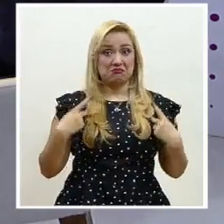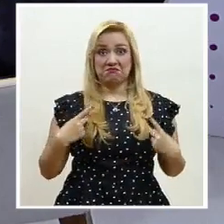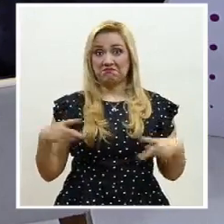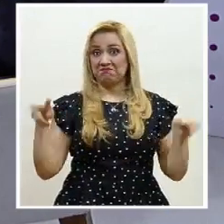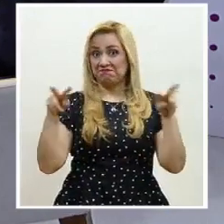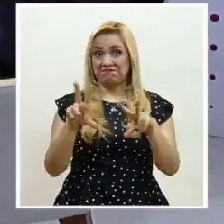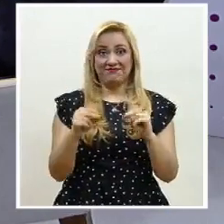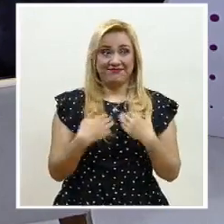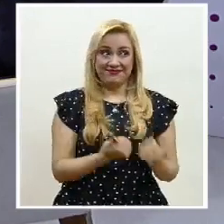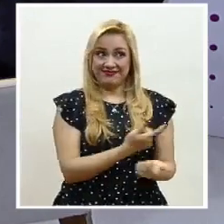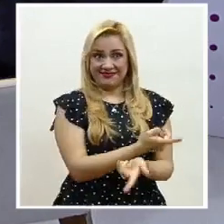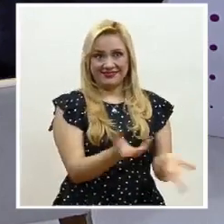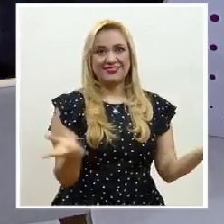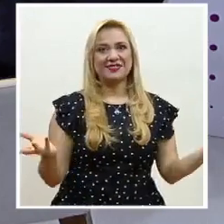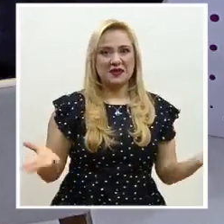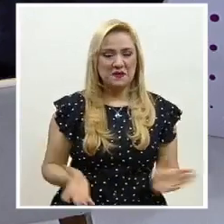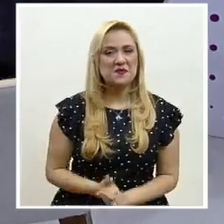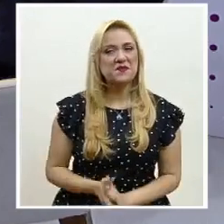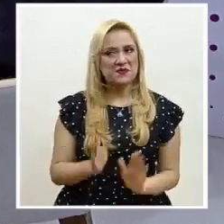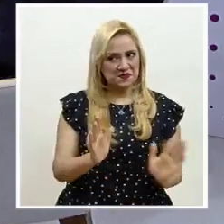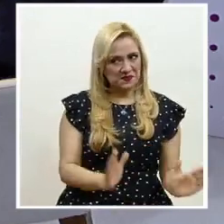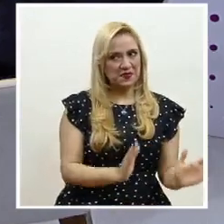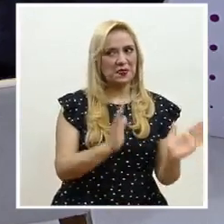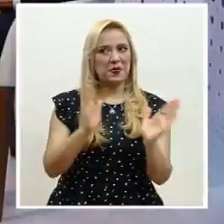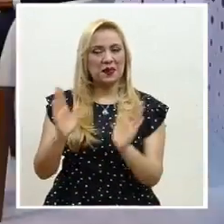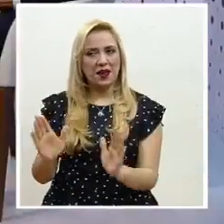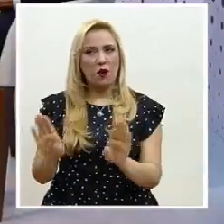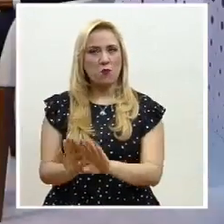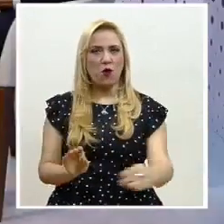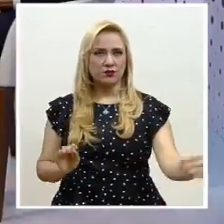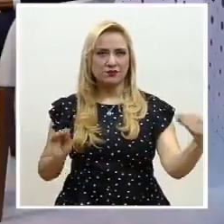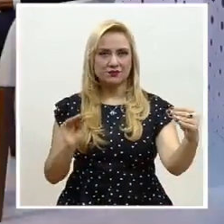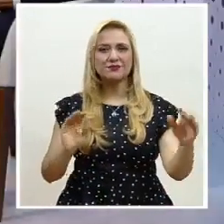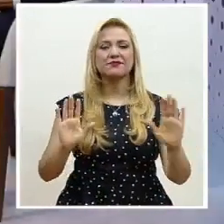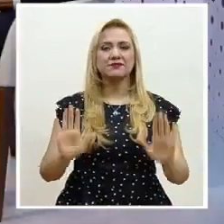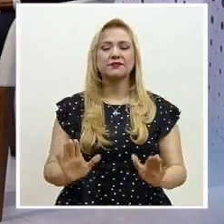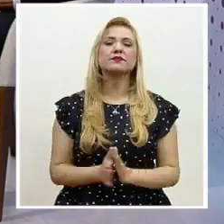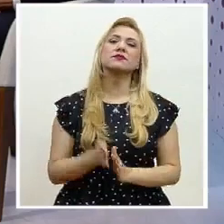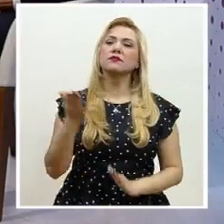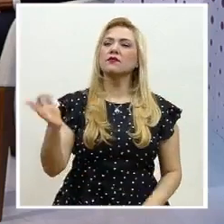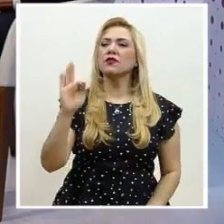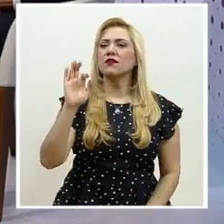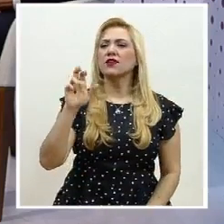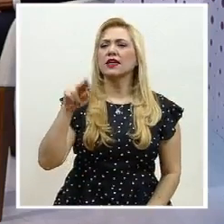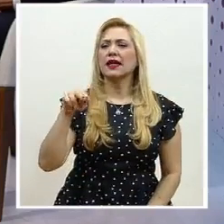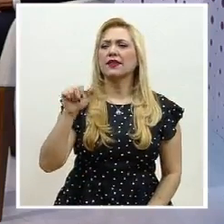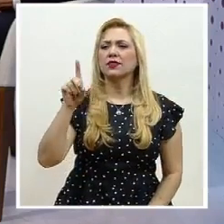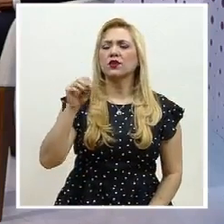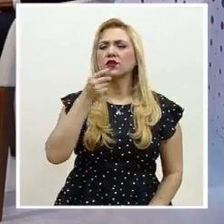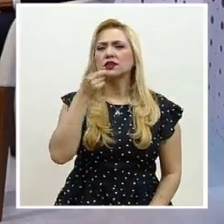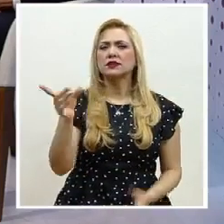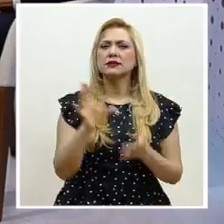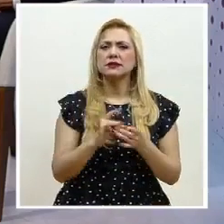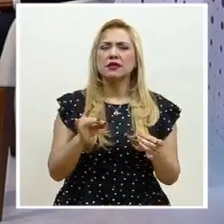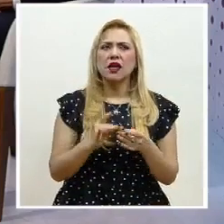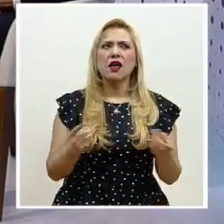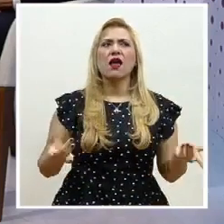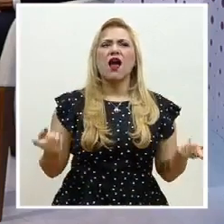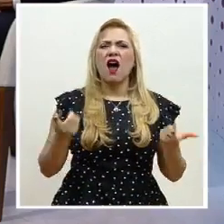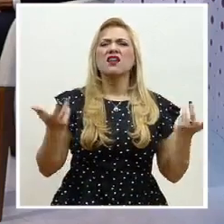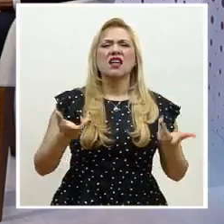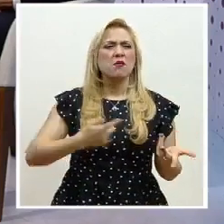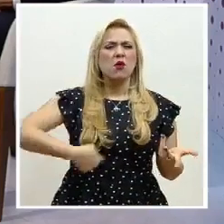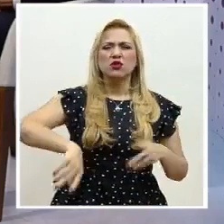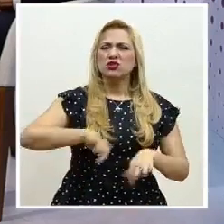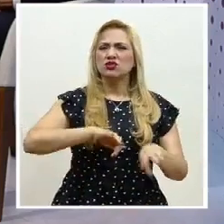sobre el tema de la argumentación vamos a volver más adelante. Por lo pronto, Fernando, ya nos habías contado en la primera intervención, digamos, qué hacemos en términos